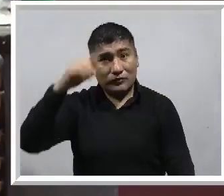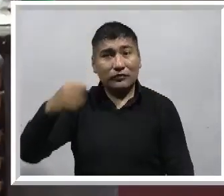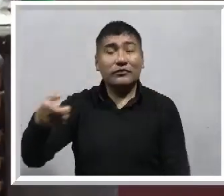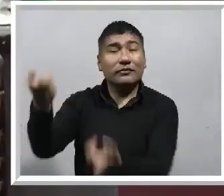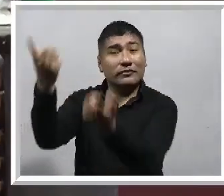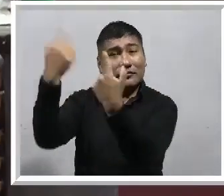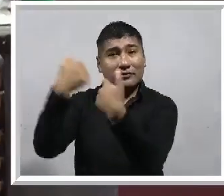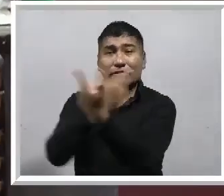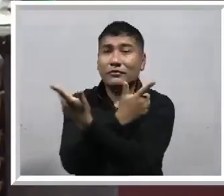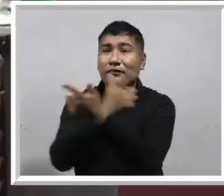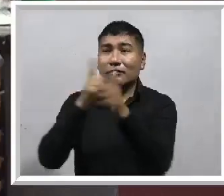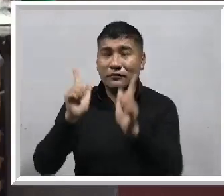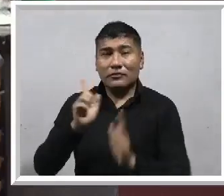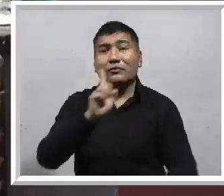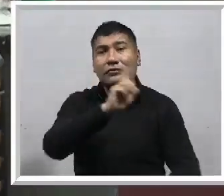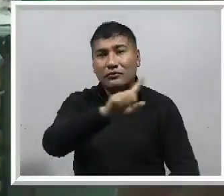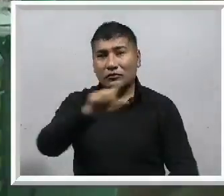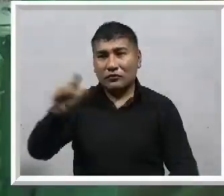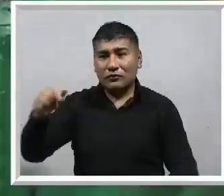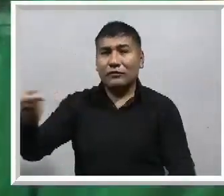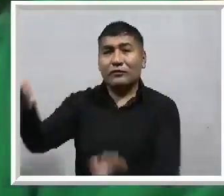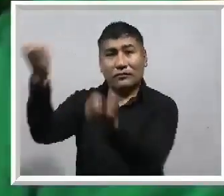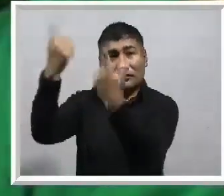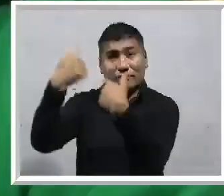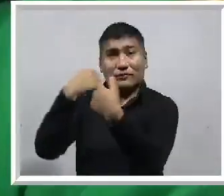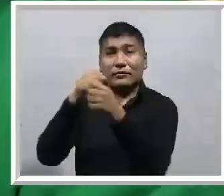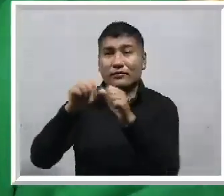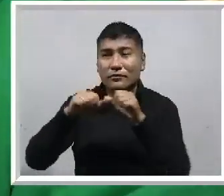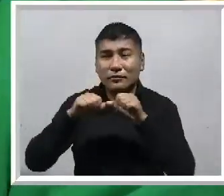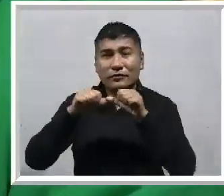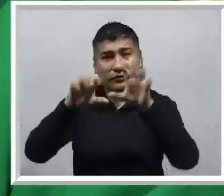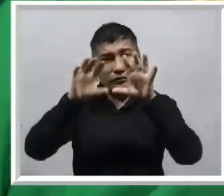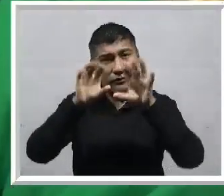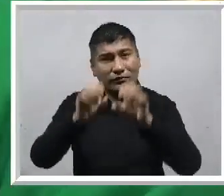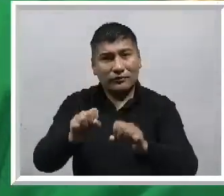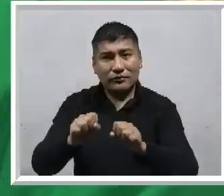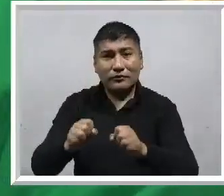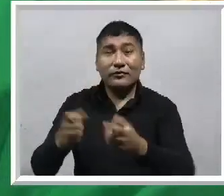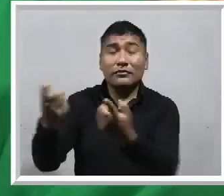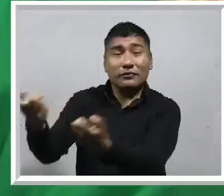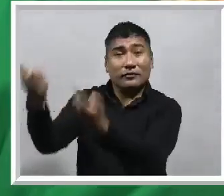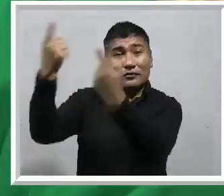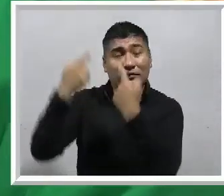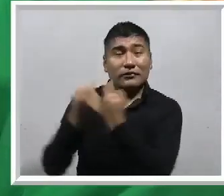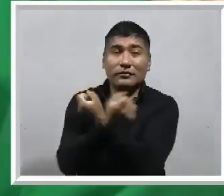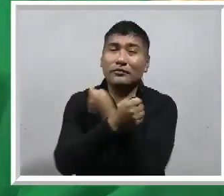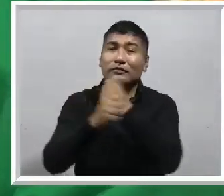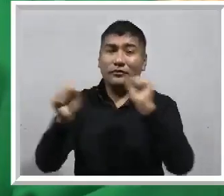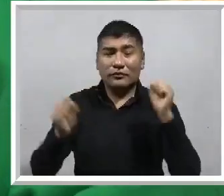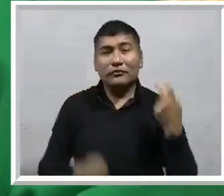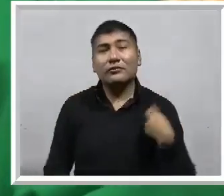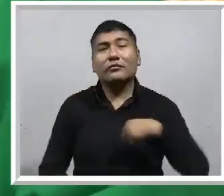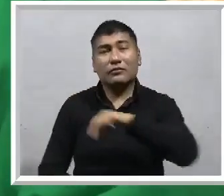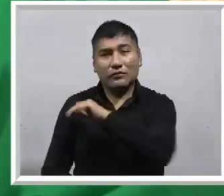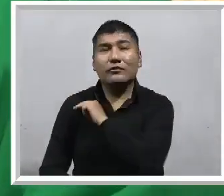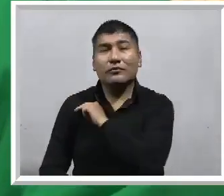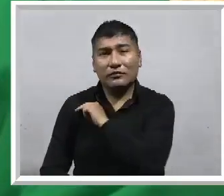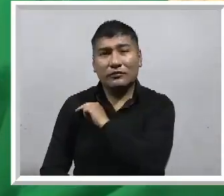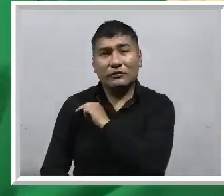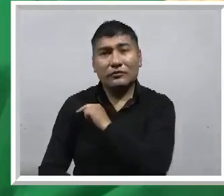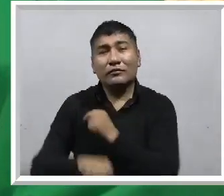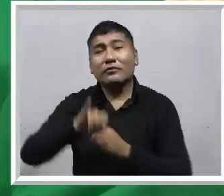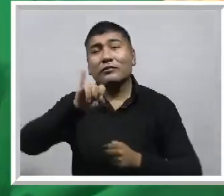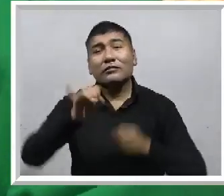liberarnos viene a sostenernos viene por lo tanto a salvarnos si